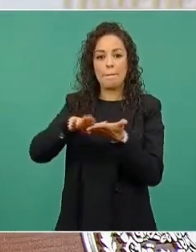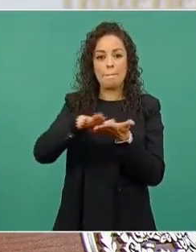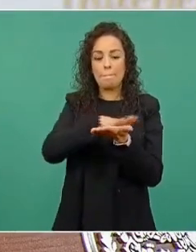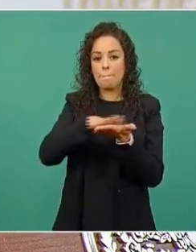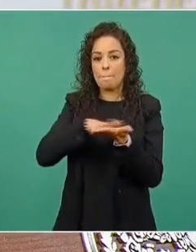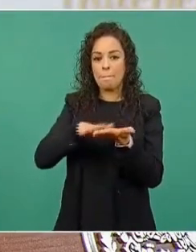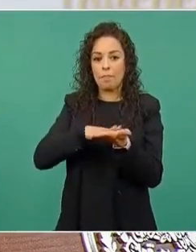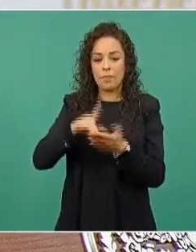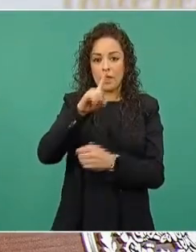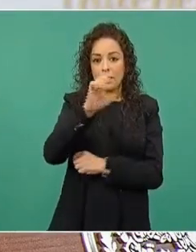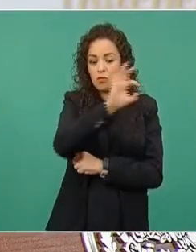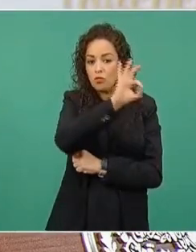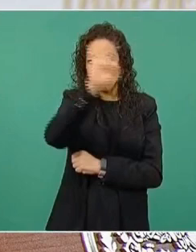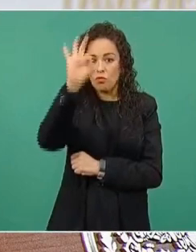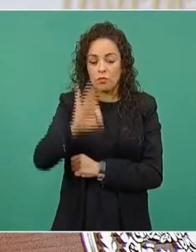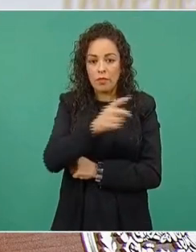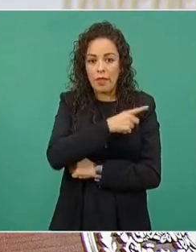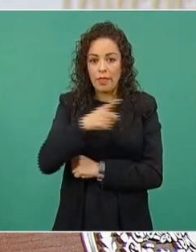completamente.